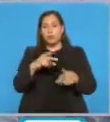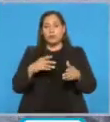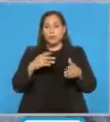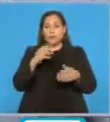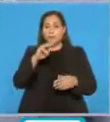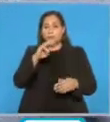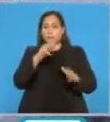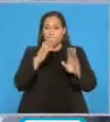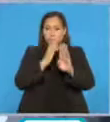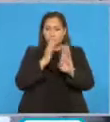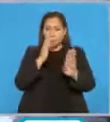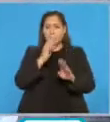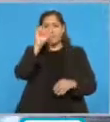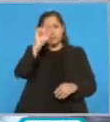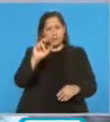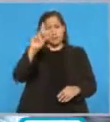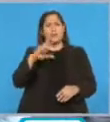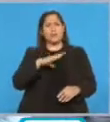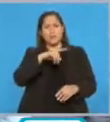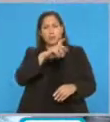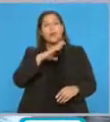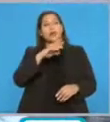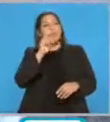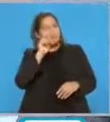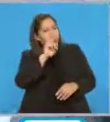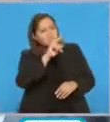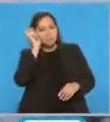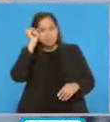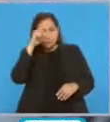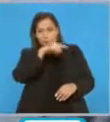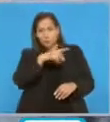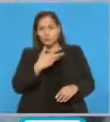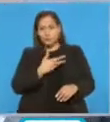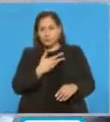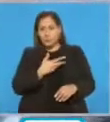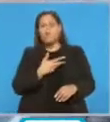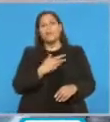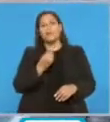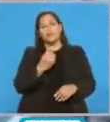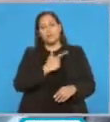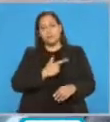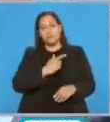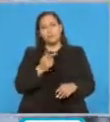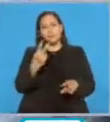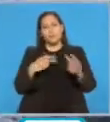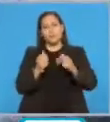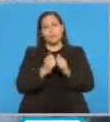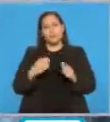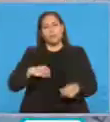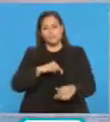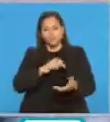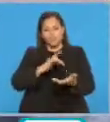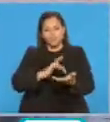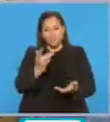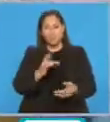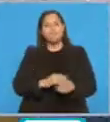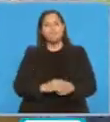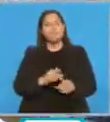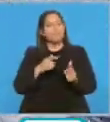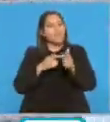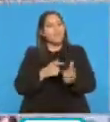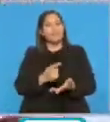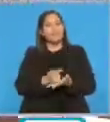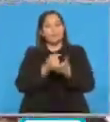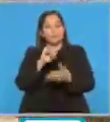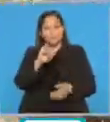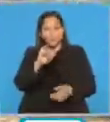y aquí estamos sábados y domingos. Cuando vengan aquí van a ver los caballos y la verdad es que nos daría mucho gusto que pudieran venir con nosotros. Gracias. Muchas gracias. Siga con la terapia.